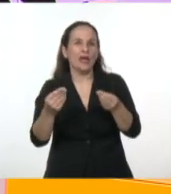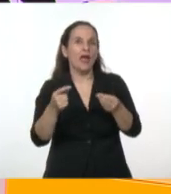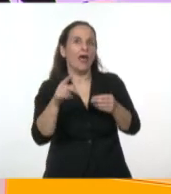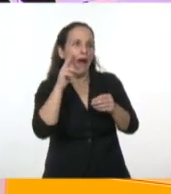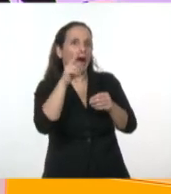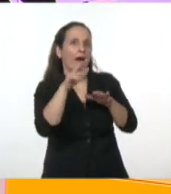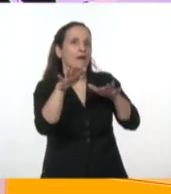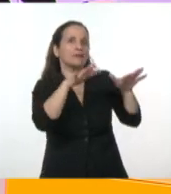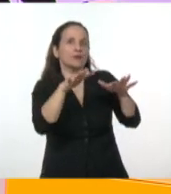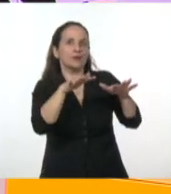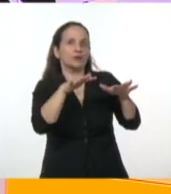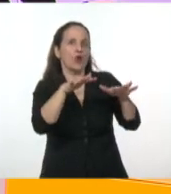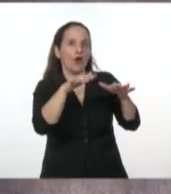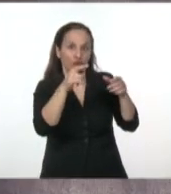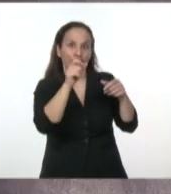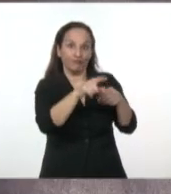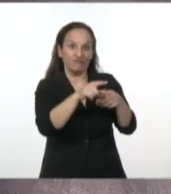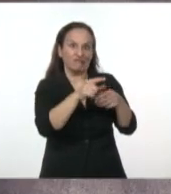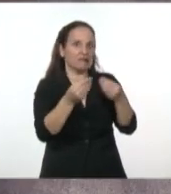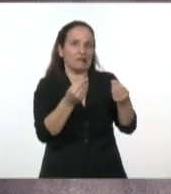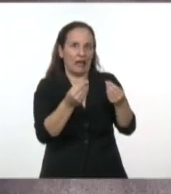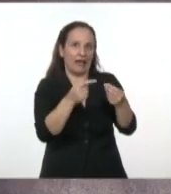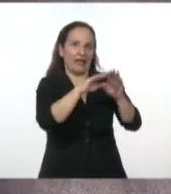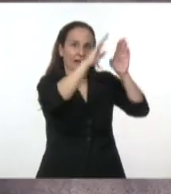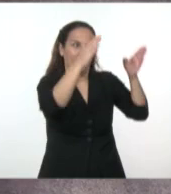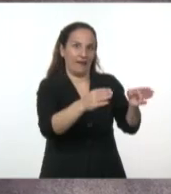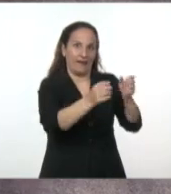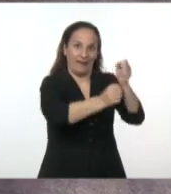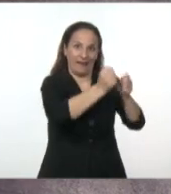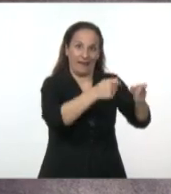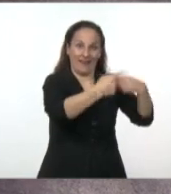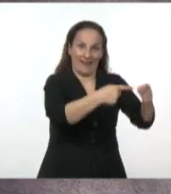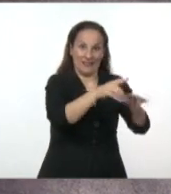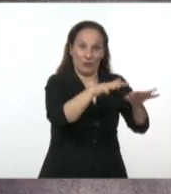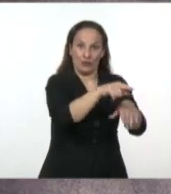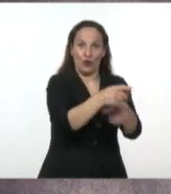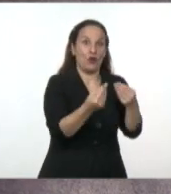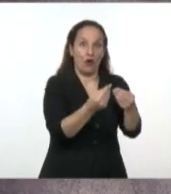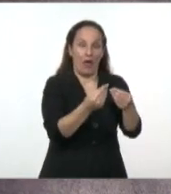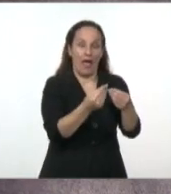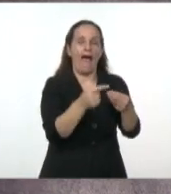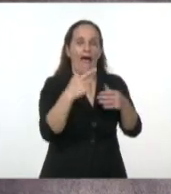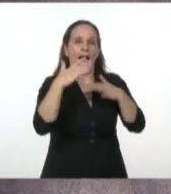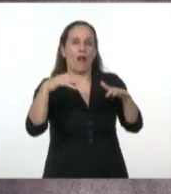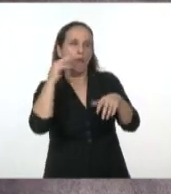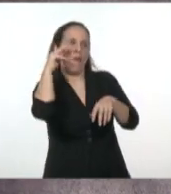que tenemos puntual, que es la situación de esta planta de reciclaje, cómo empiezan